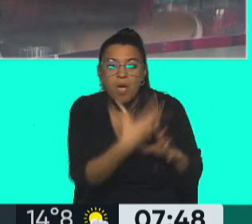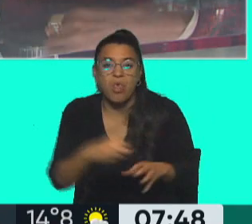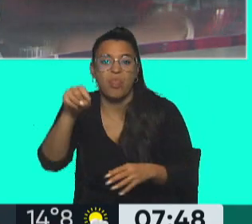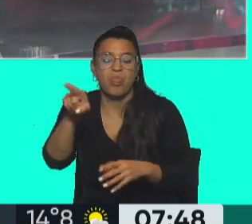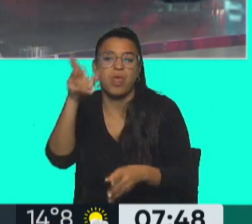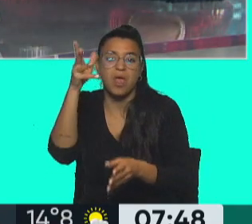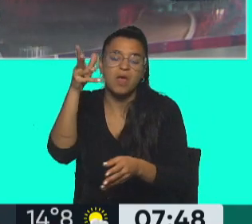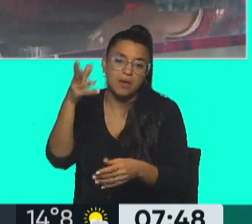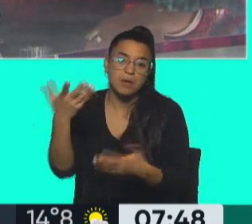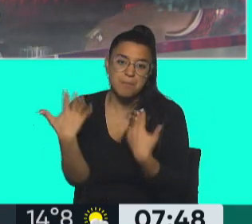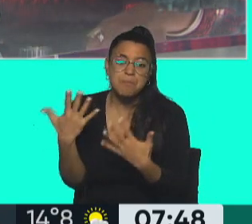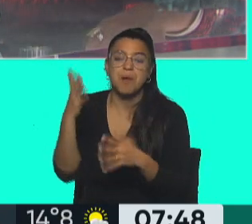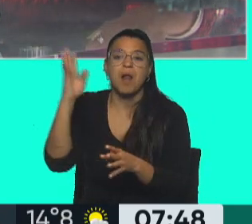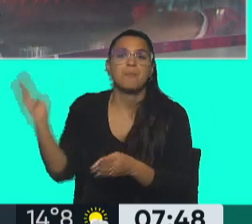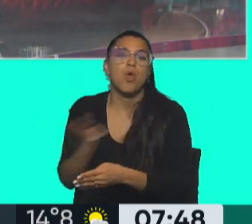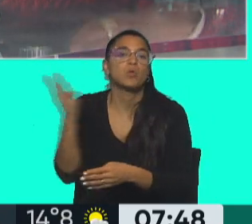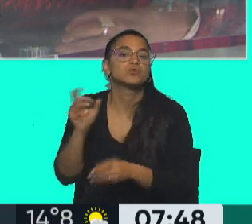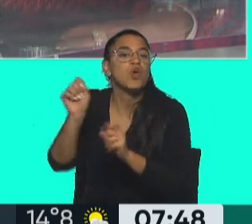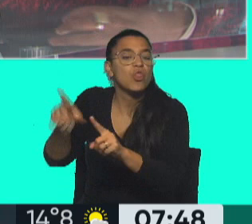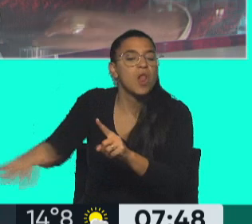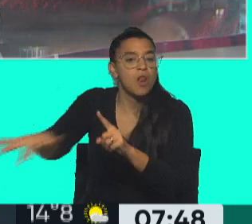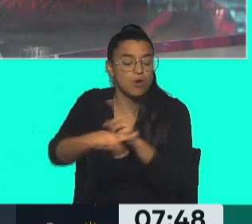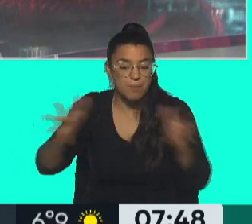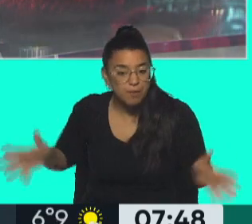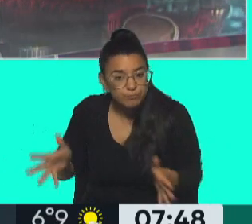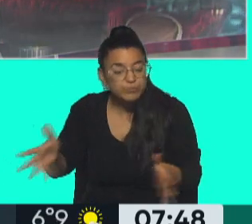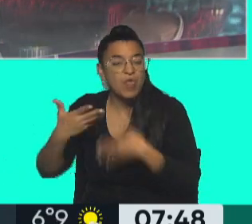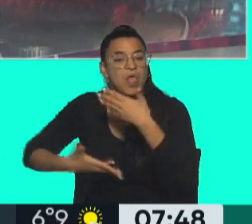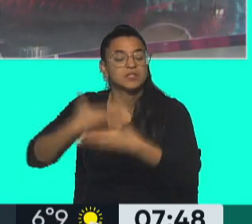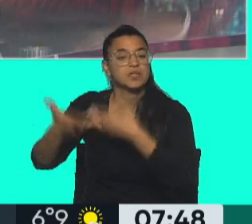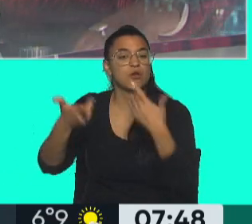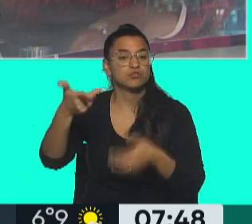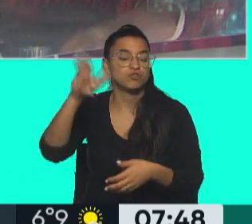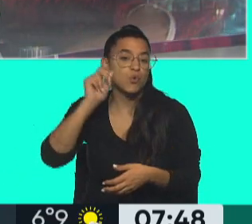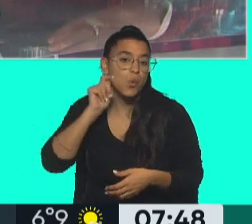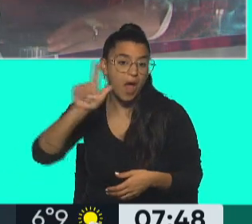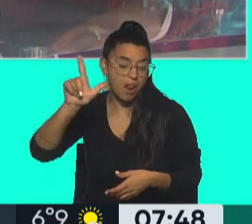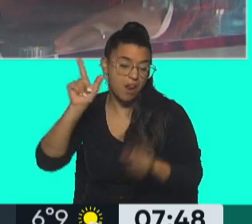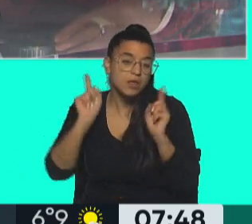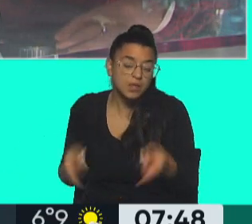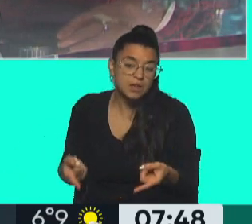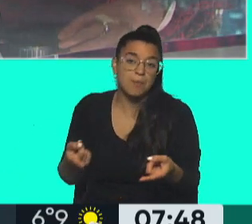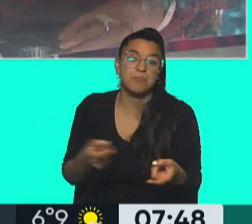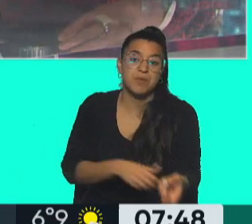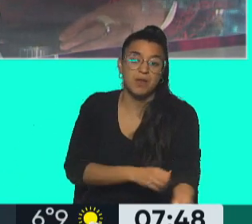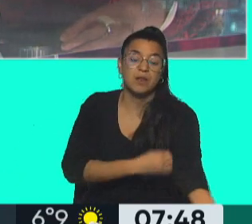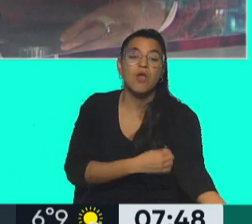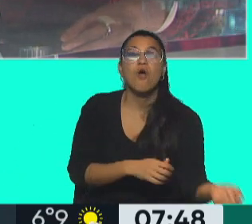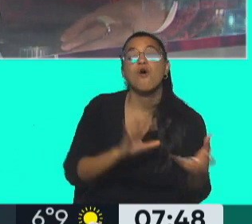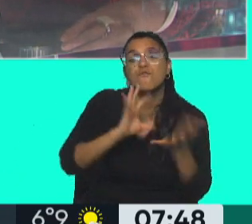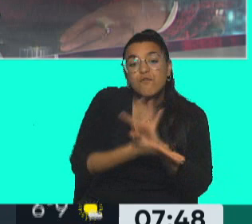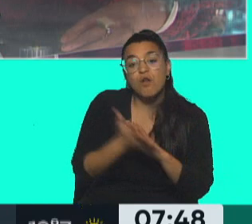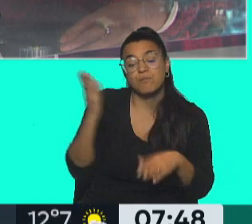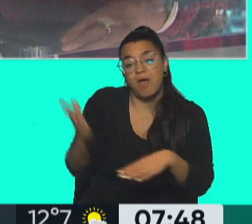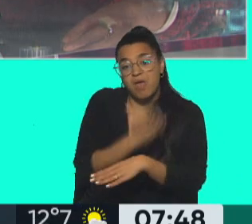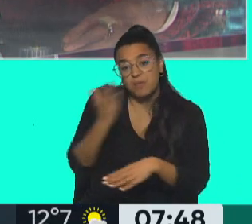se habilita el uso para los productores locales para promover el desarrollo rural y sobre todo insistimos la forma de producir